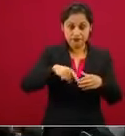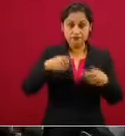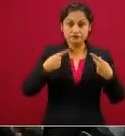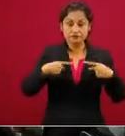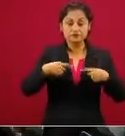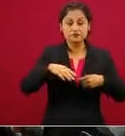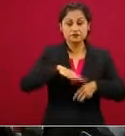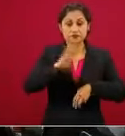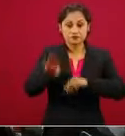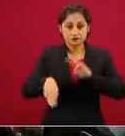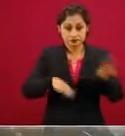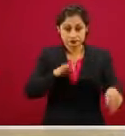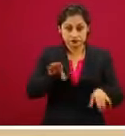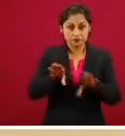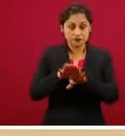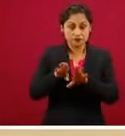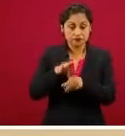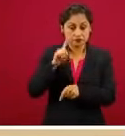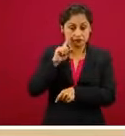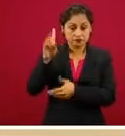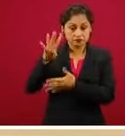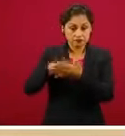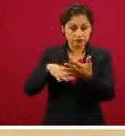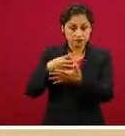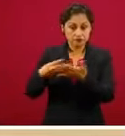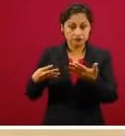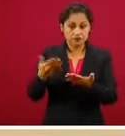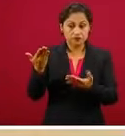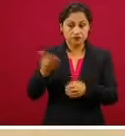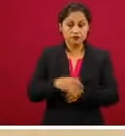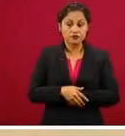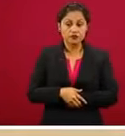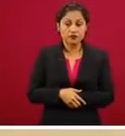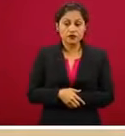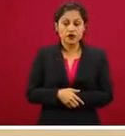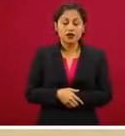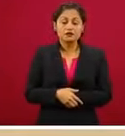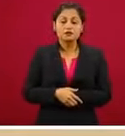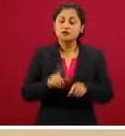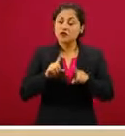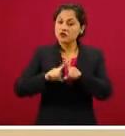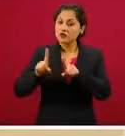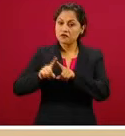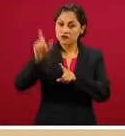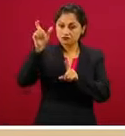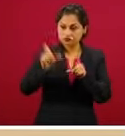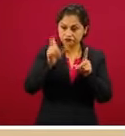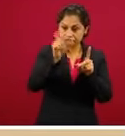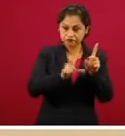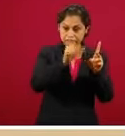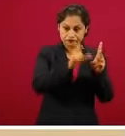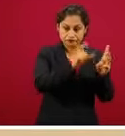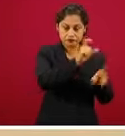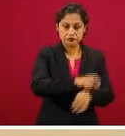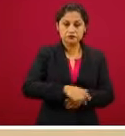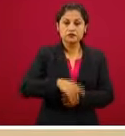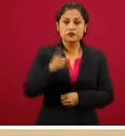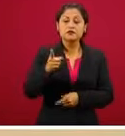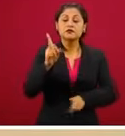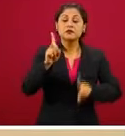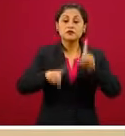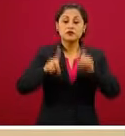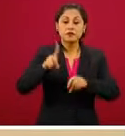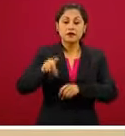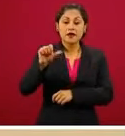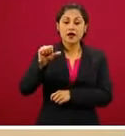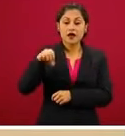y pueden ver en la primera columna de esa tabla distintas categorías de acuerdo a la intensidad de la enfermedad. Ambulatorio